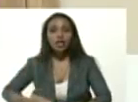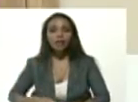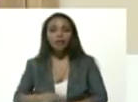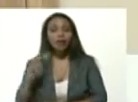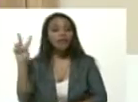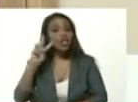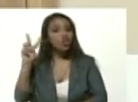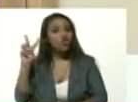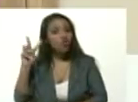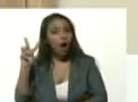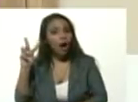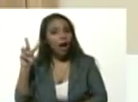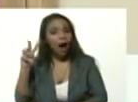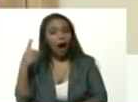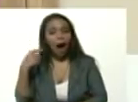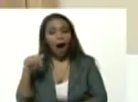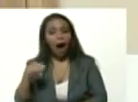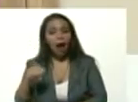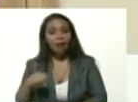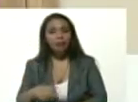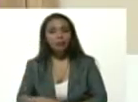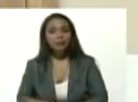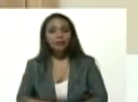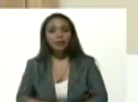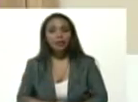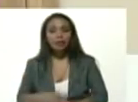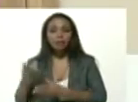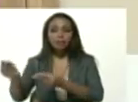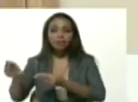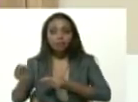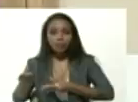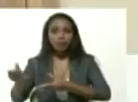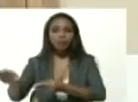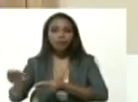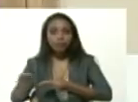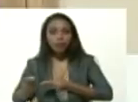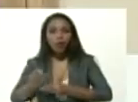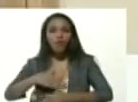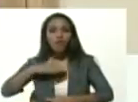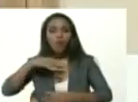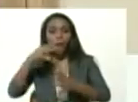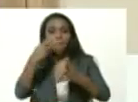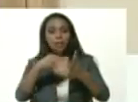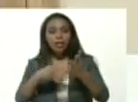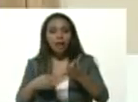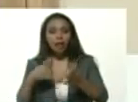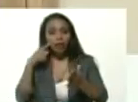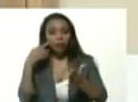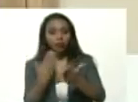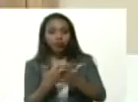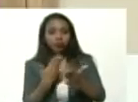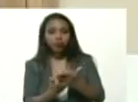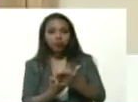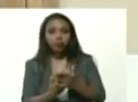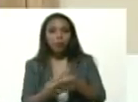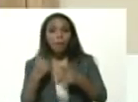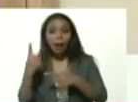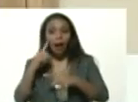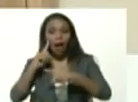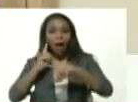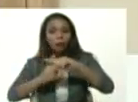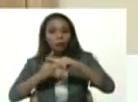Venezuela se está proveyendo de suficientes muestras para las